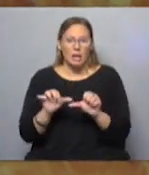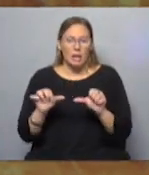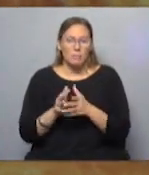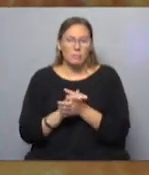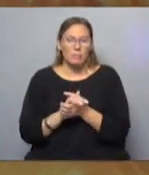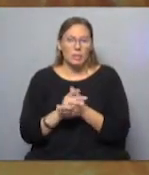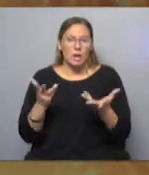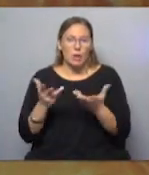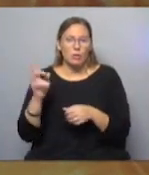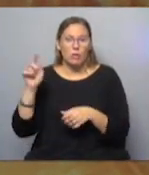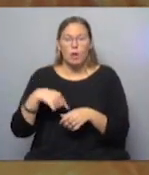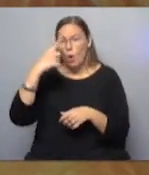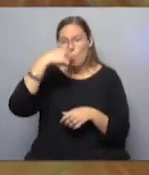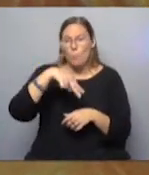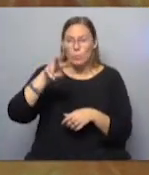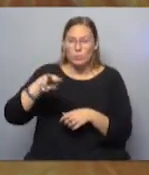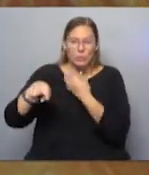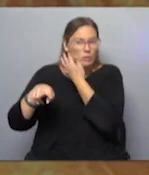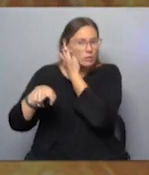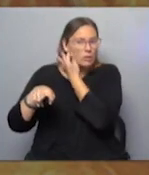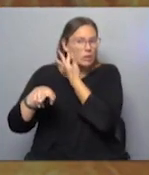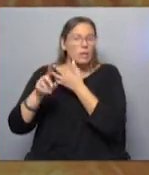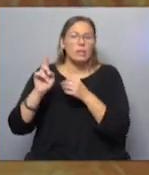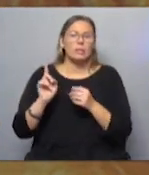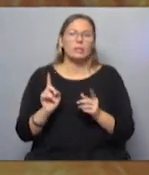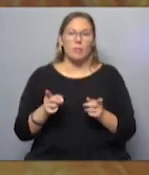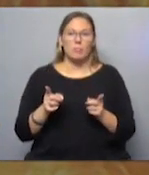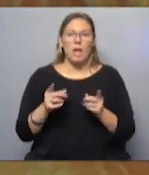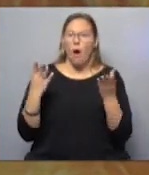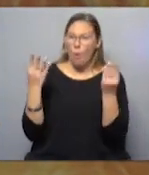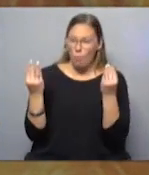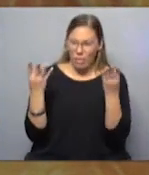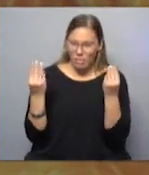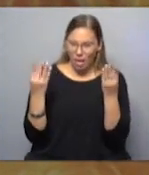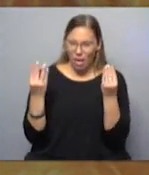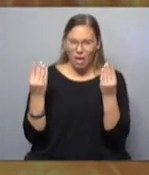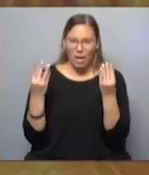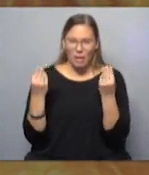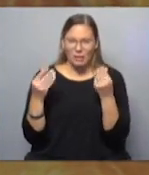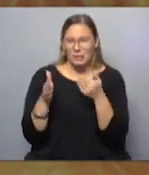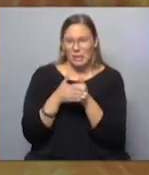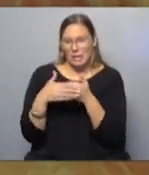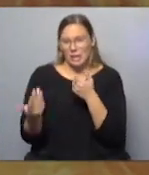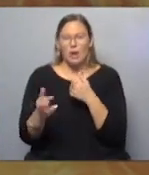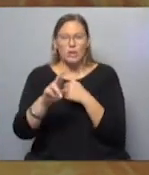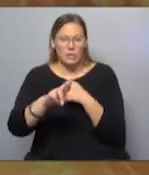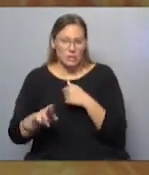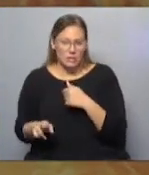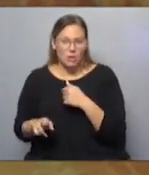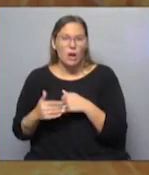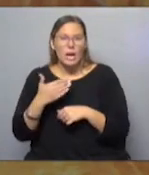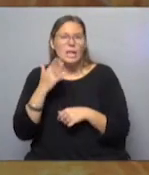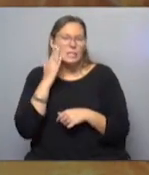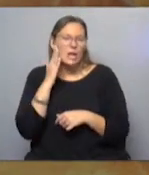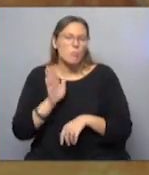y ahora vengo del museo y también viste hay como mucha humedad tan pegado al río y entiendo